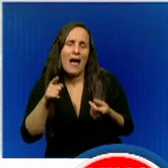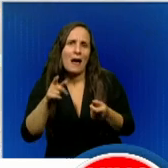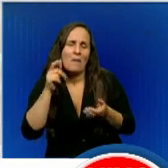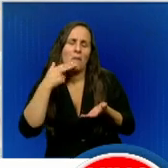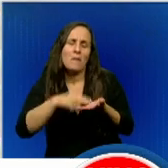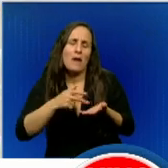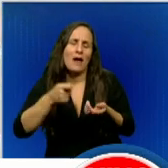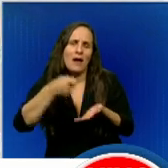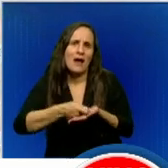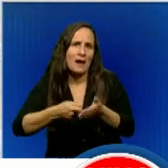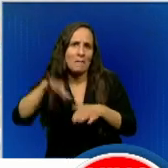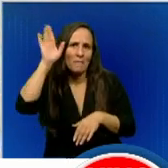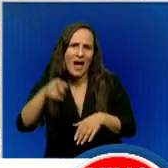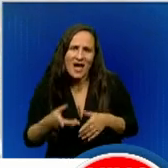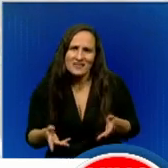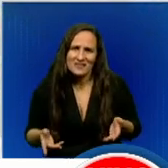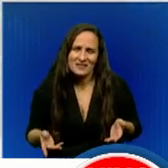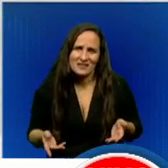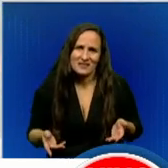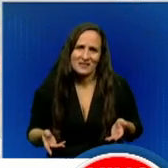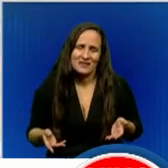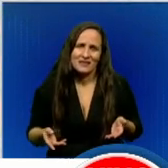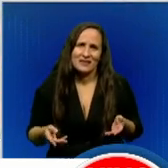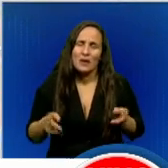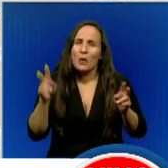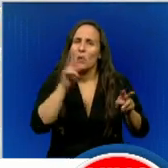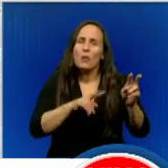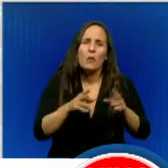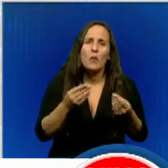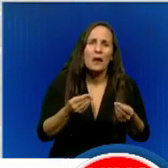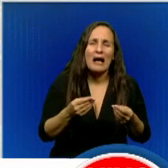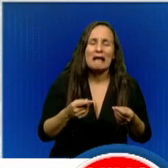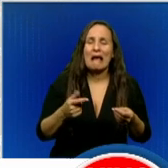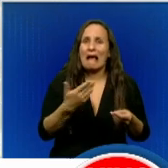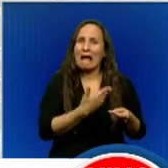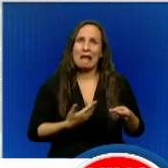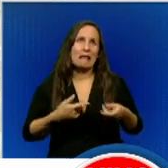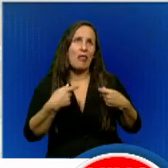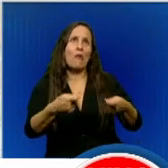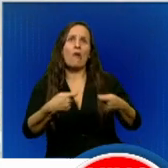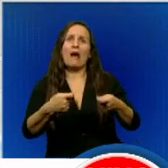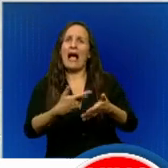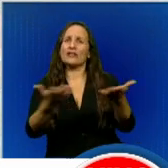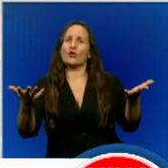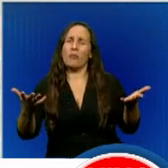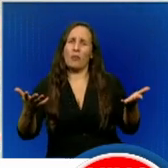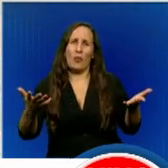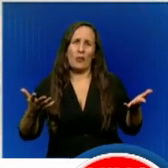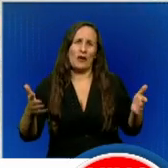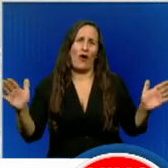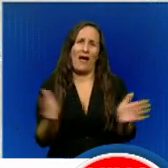al menos hasta que no haya una reducción sustancial del gasto público haciendo foco en ello